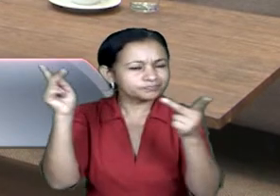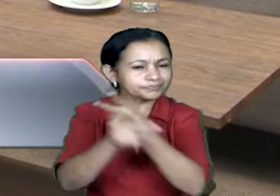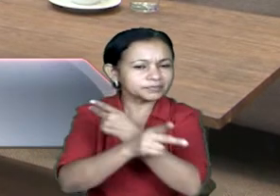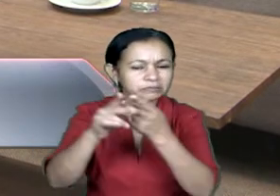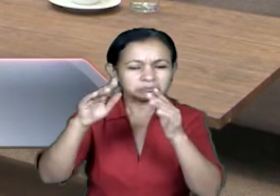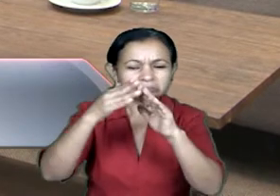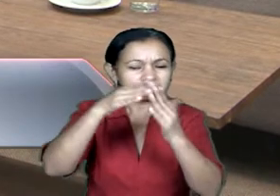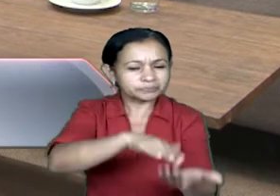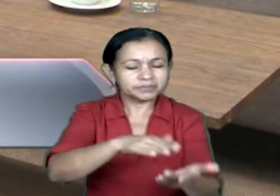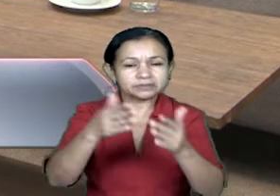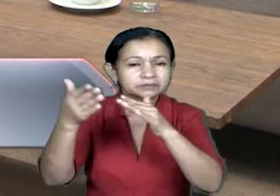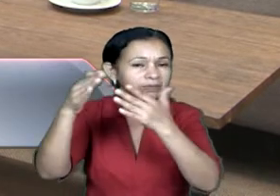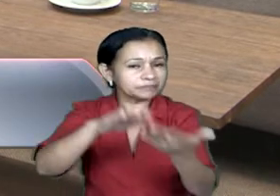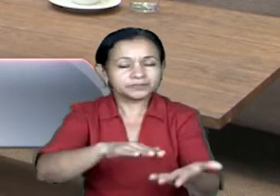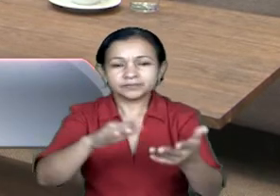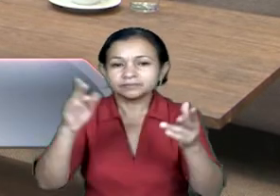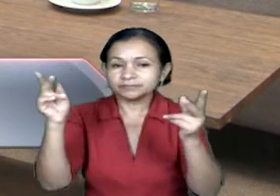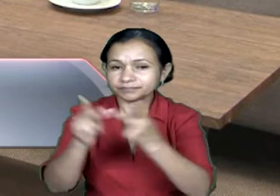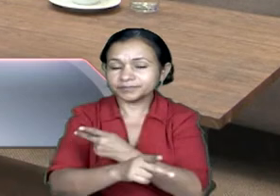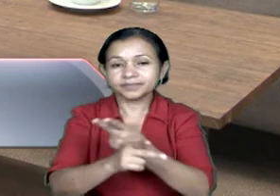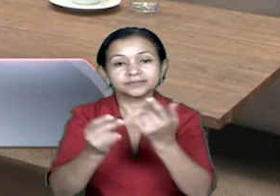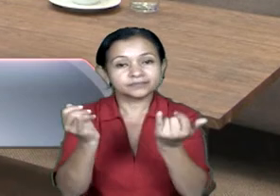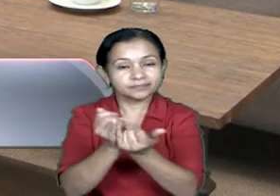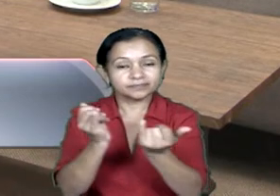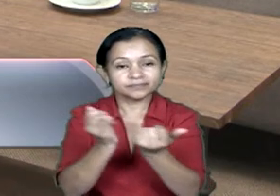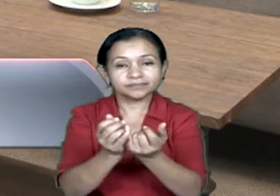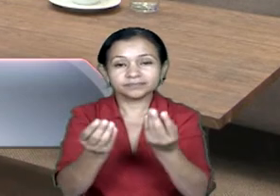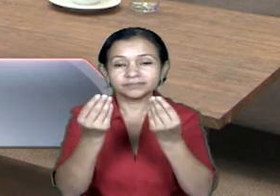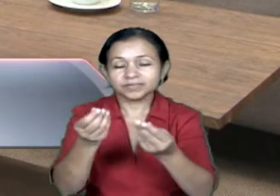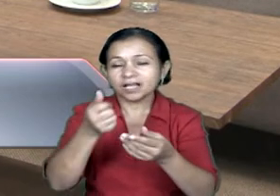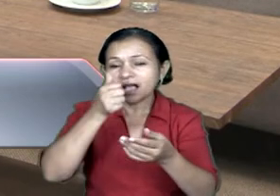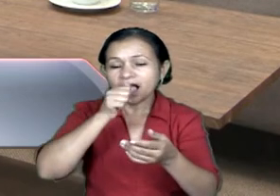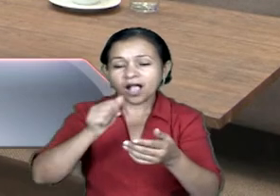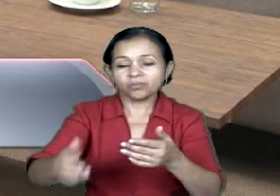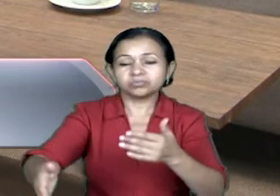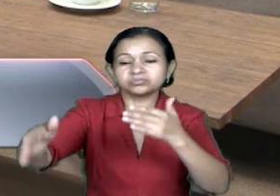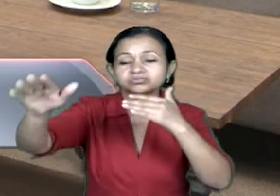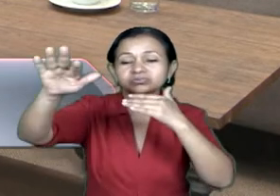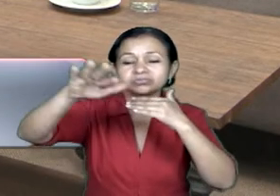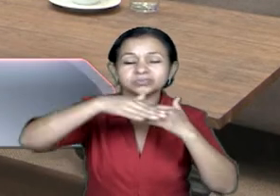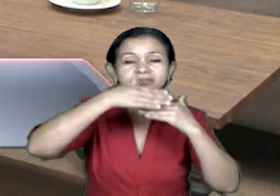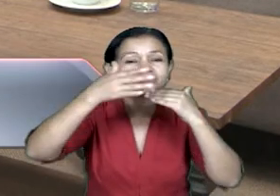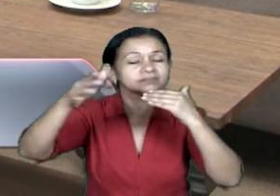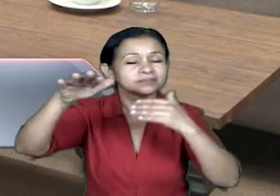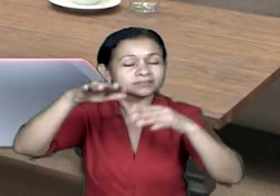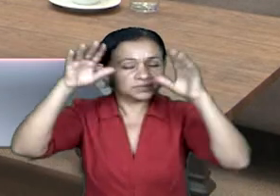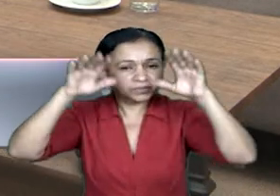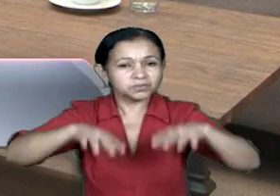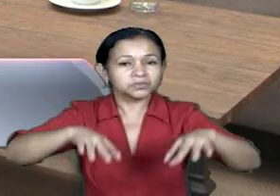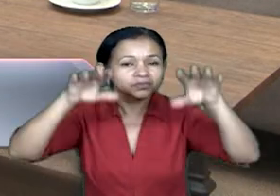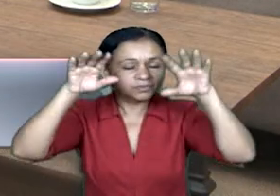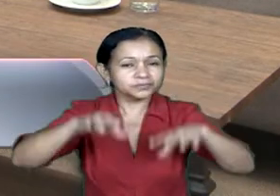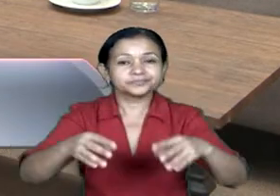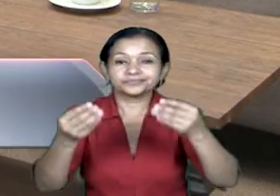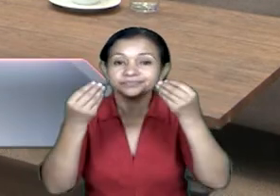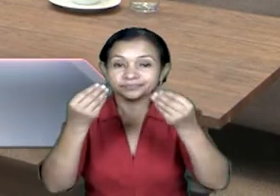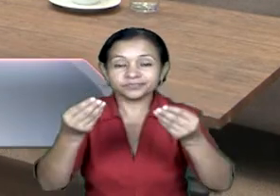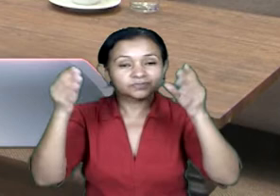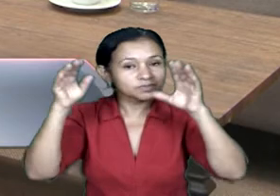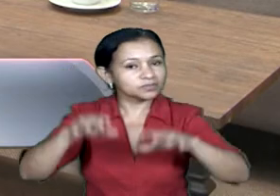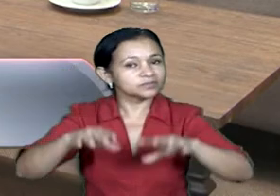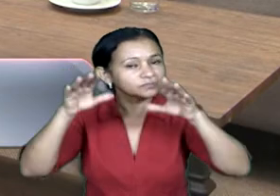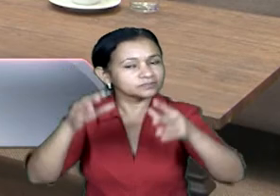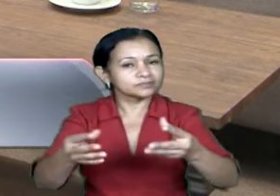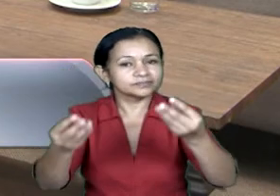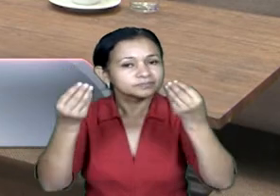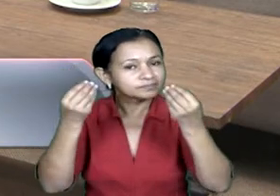Y claro, destructivos, ¿no? También nos trae mucha agua. Sin tifones tampoco, no podemos vivir sin agua, ¿no?